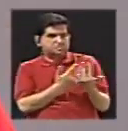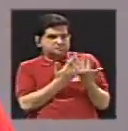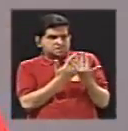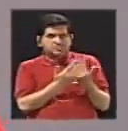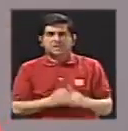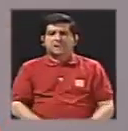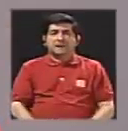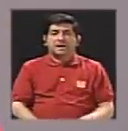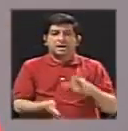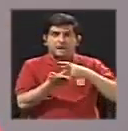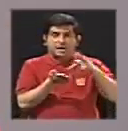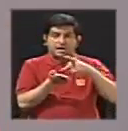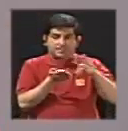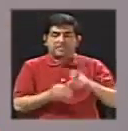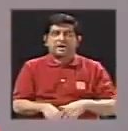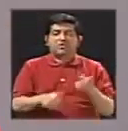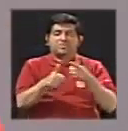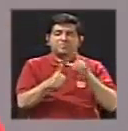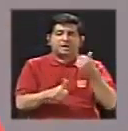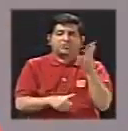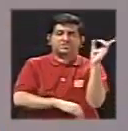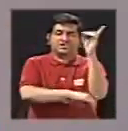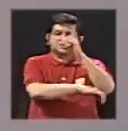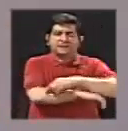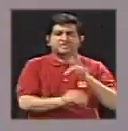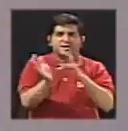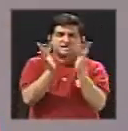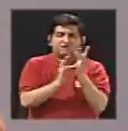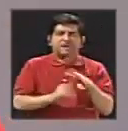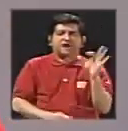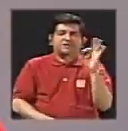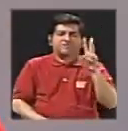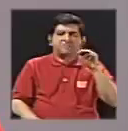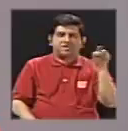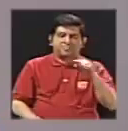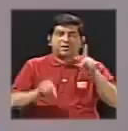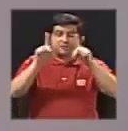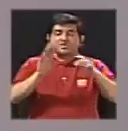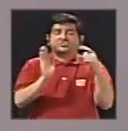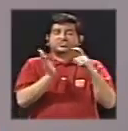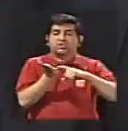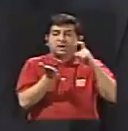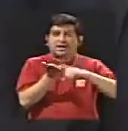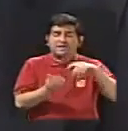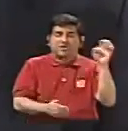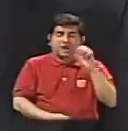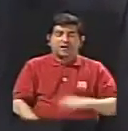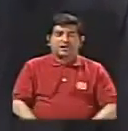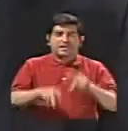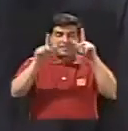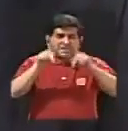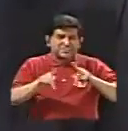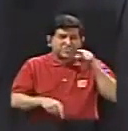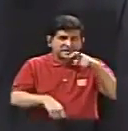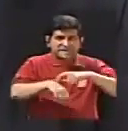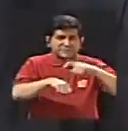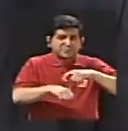que pagar la primera quincena de abril y había que pagar febrero y marzo. Hay gente que le debe en enero, etcétera. Para esas personas que hasta ese momento eran unos